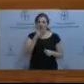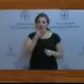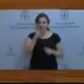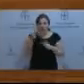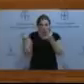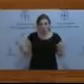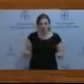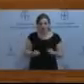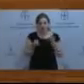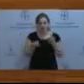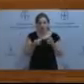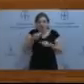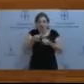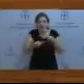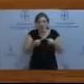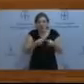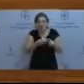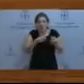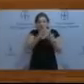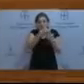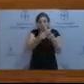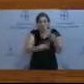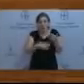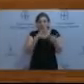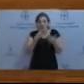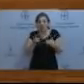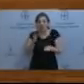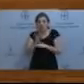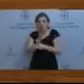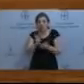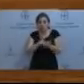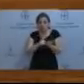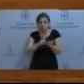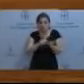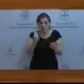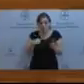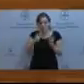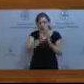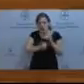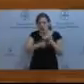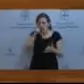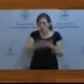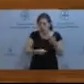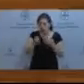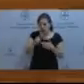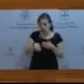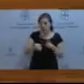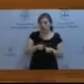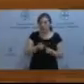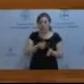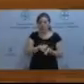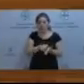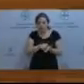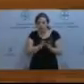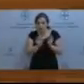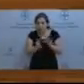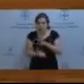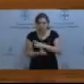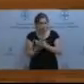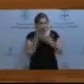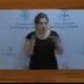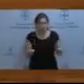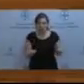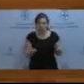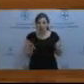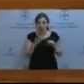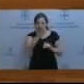esas pocas familias que tienen el privilegio de acceder a esa ayuda insuficiente y tan dura en requisitos, con la incertidumbre que eso provocó durante